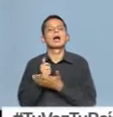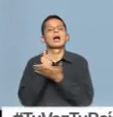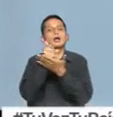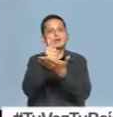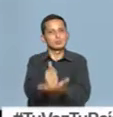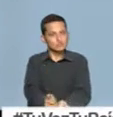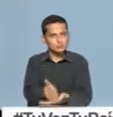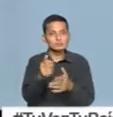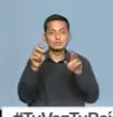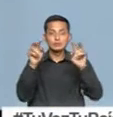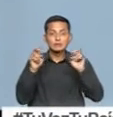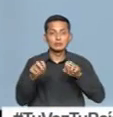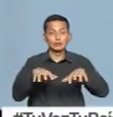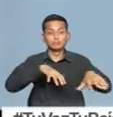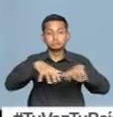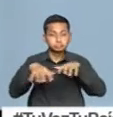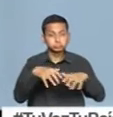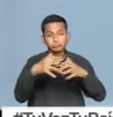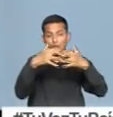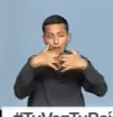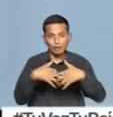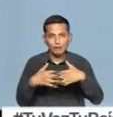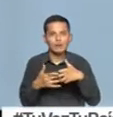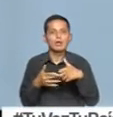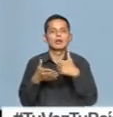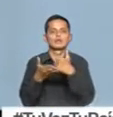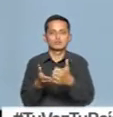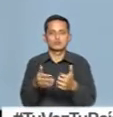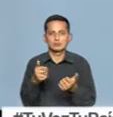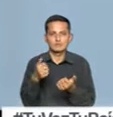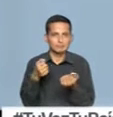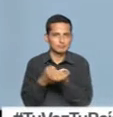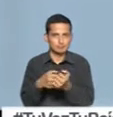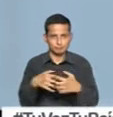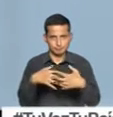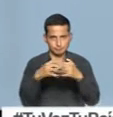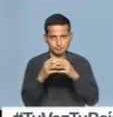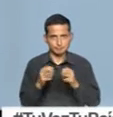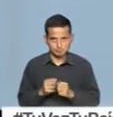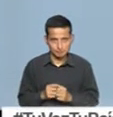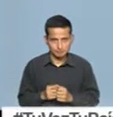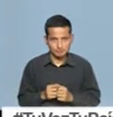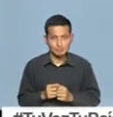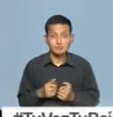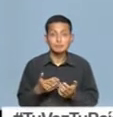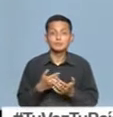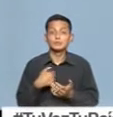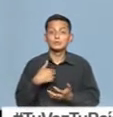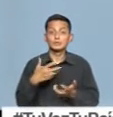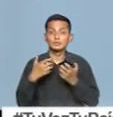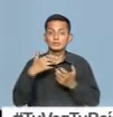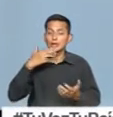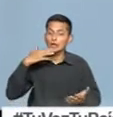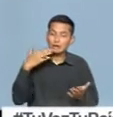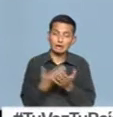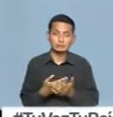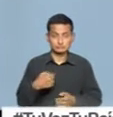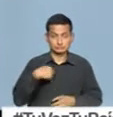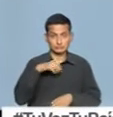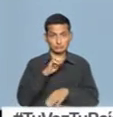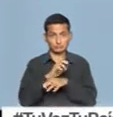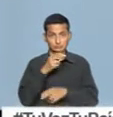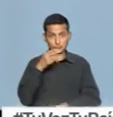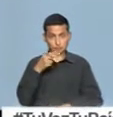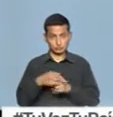de mitigación de los efectos del devastador sismo. Quiero agradecer en nombre del gobierno y del pueblo